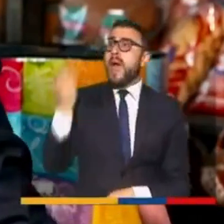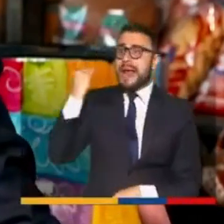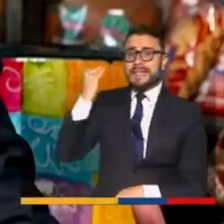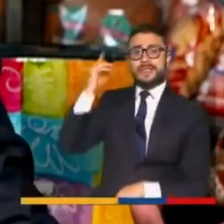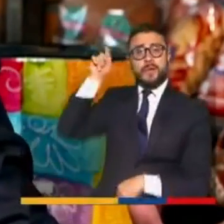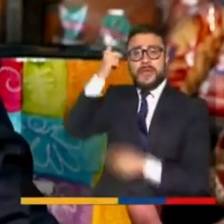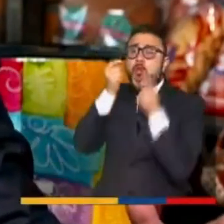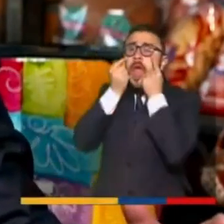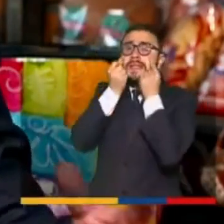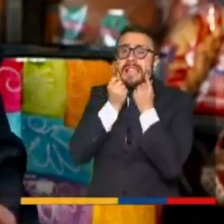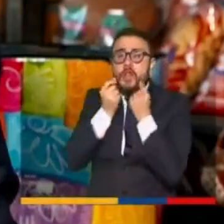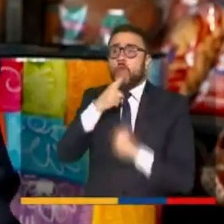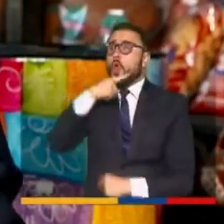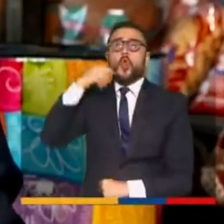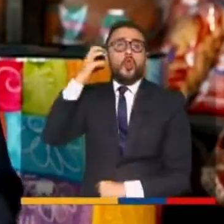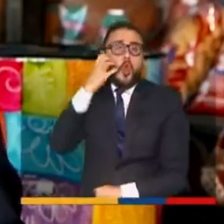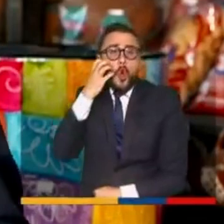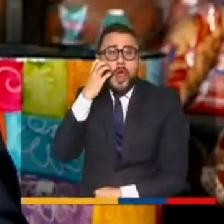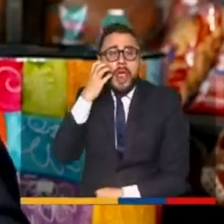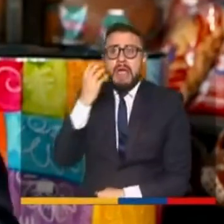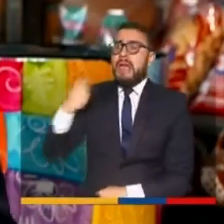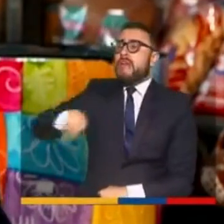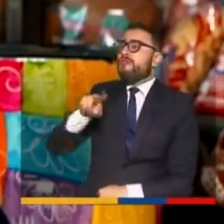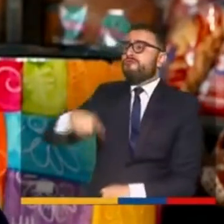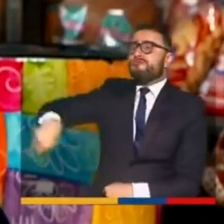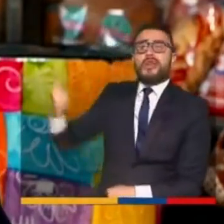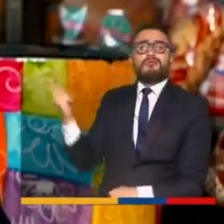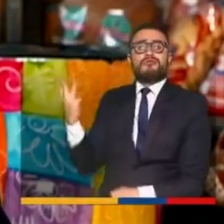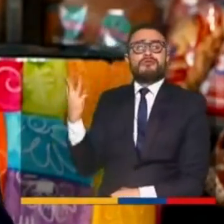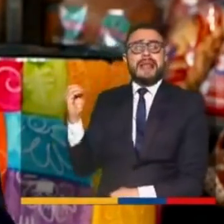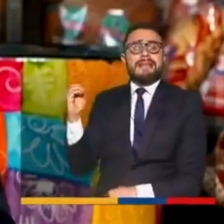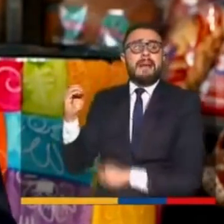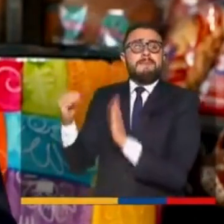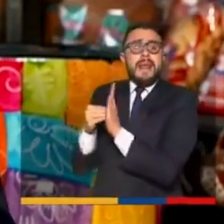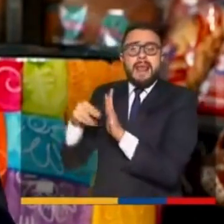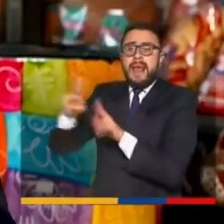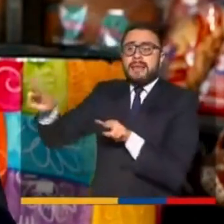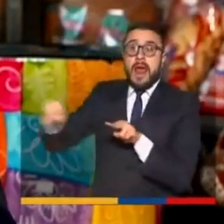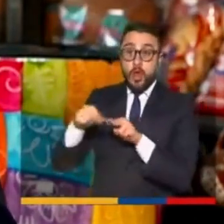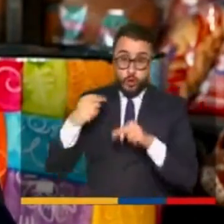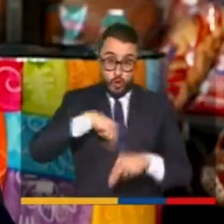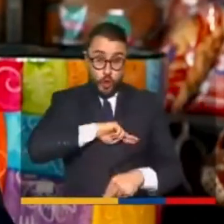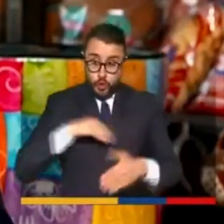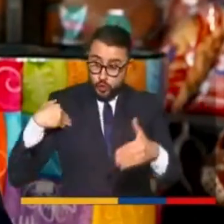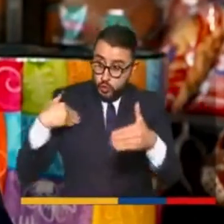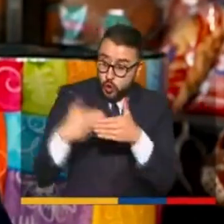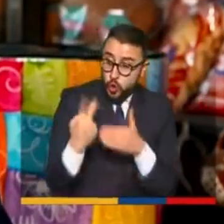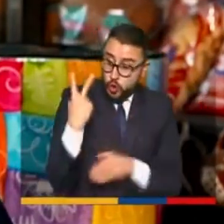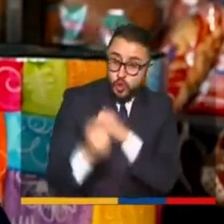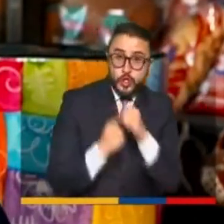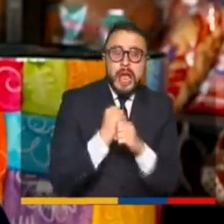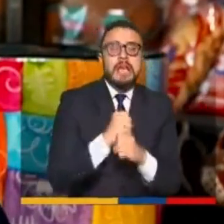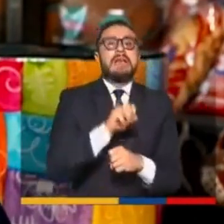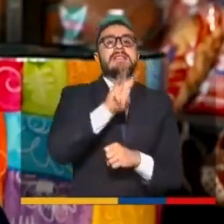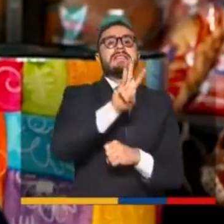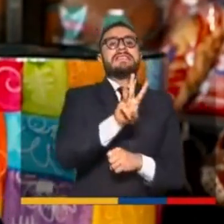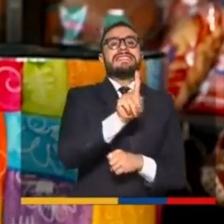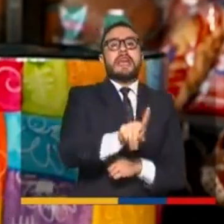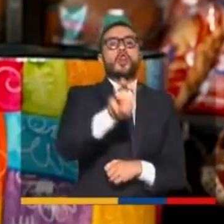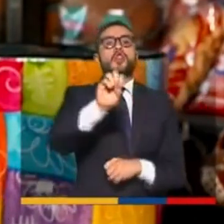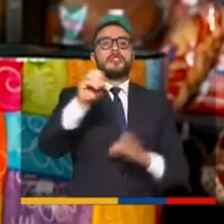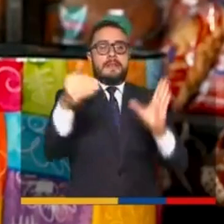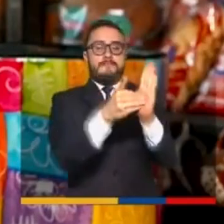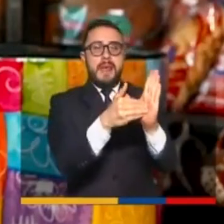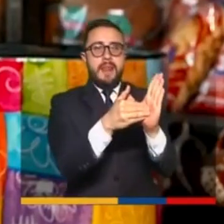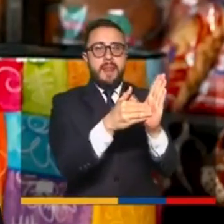30.000 hectáreas. En 2 años llevamos nosotros 180.000. Si las normas miraran más al